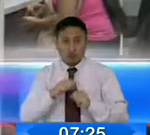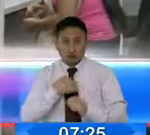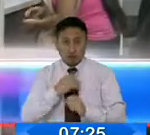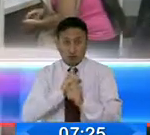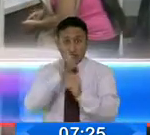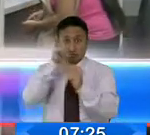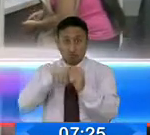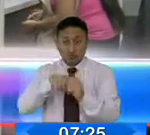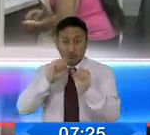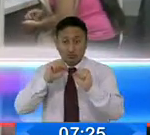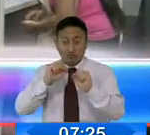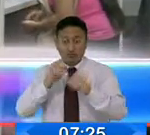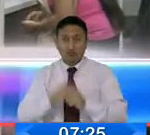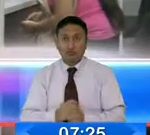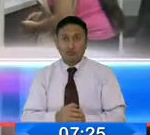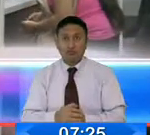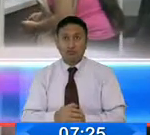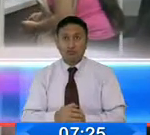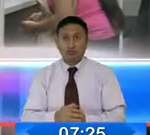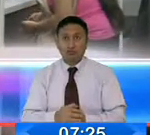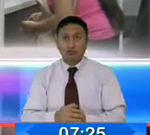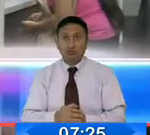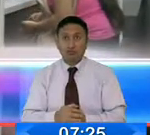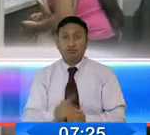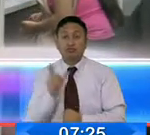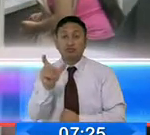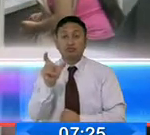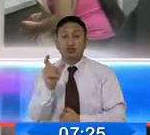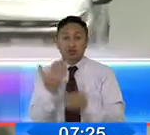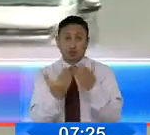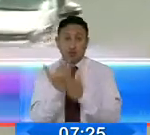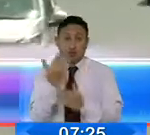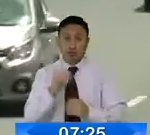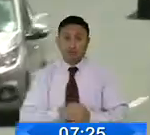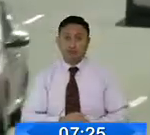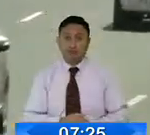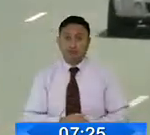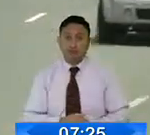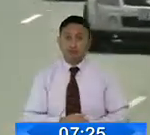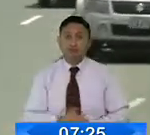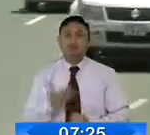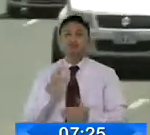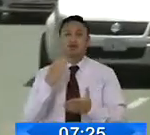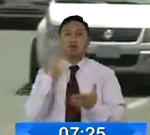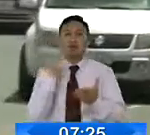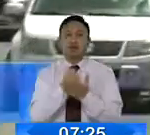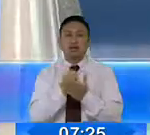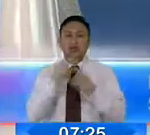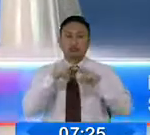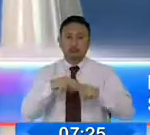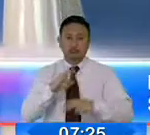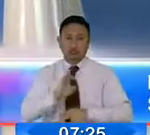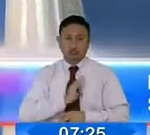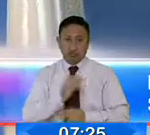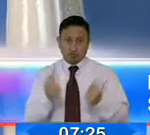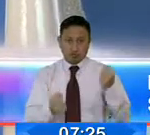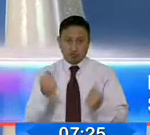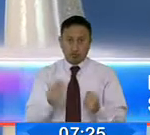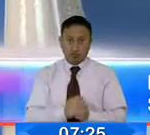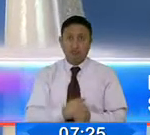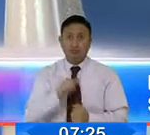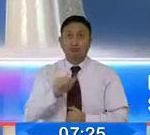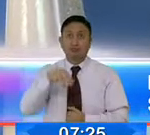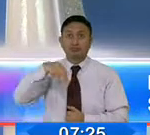hacer la renovación o licencias nuevas. En cuanto a la matriculación y revisión técnica vehicular, la